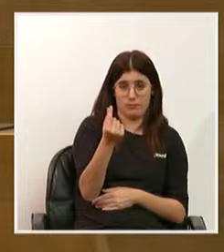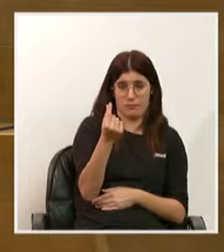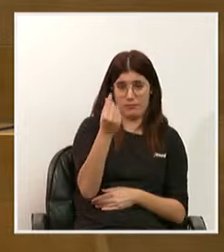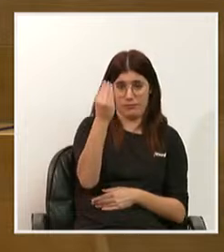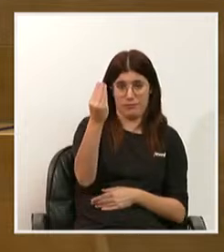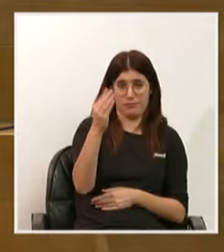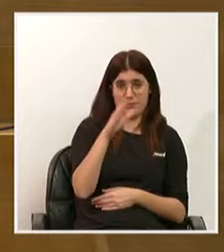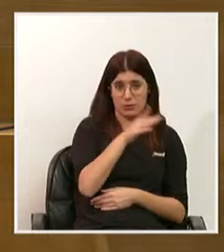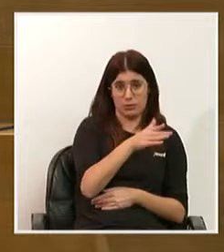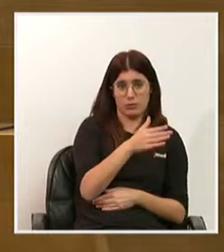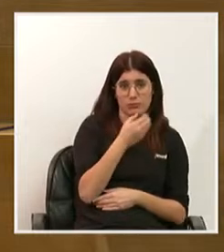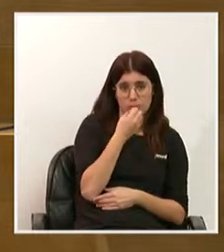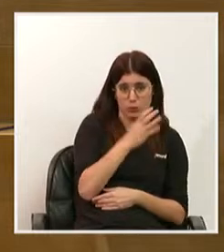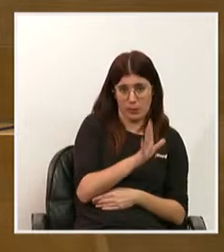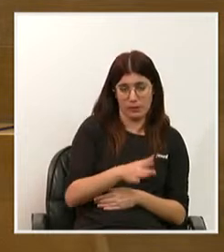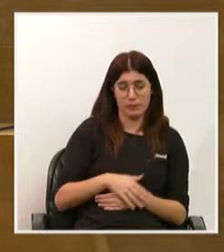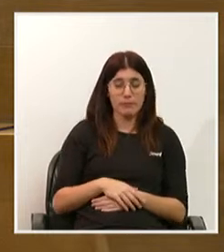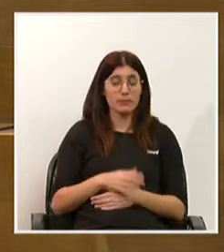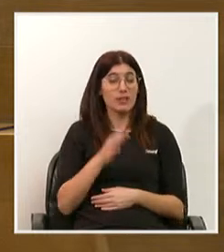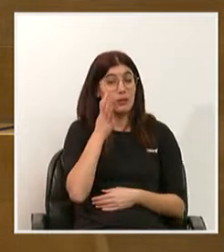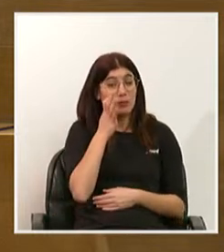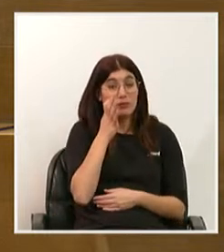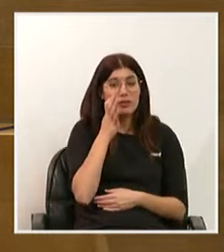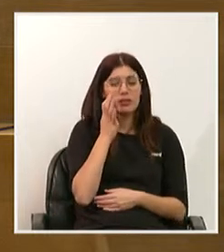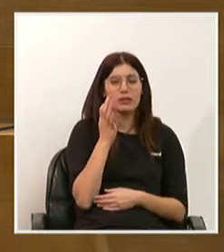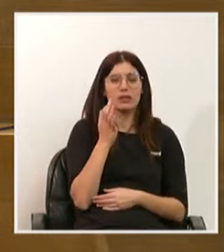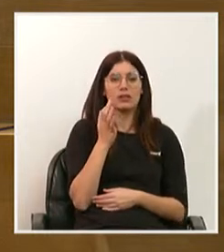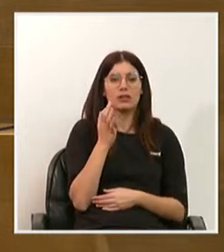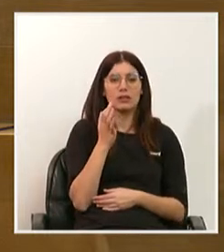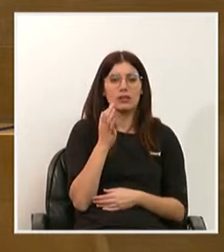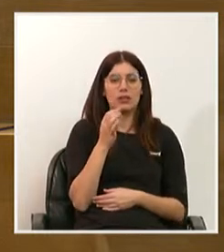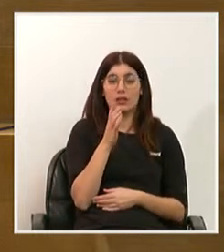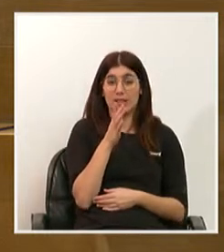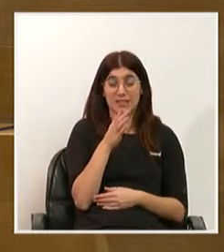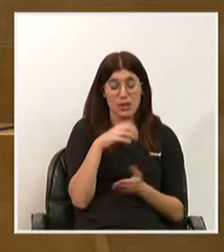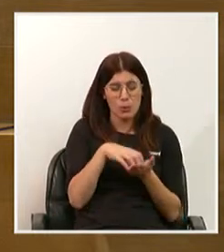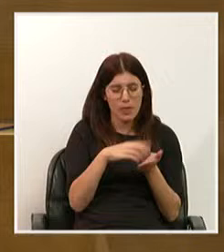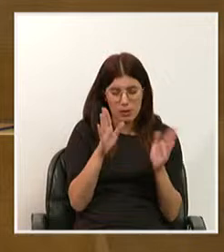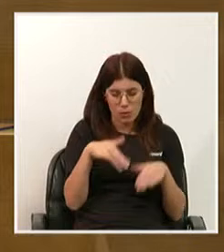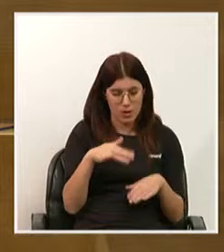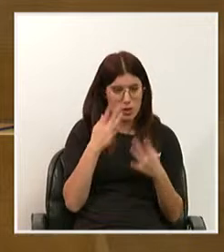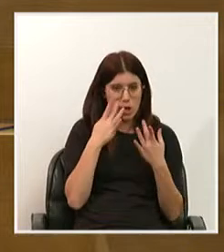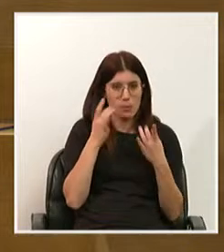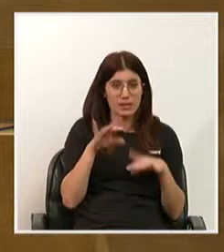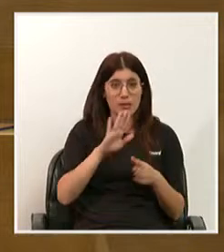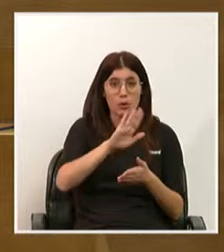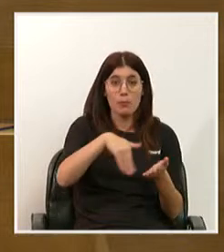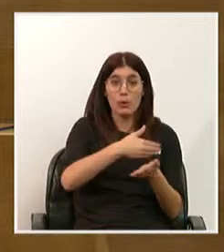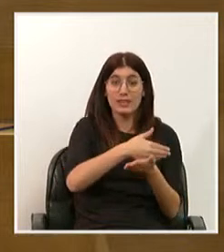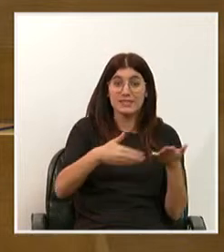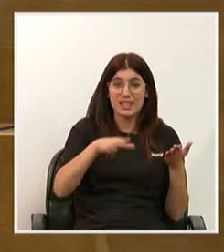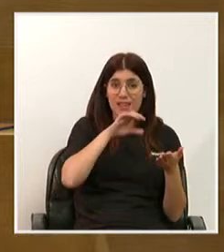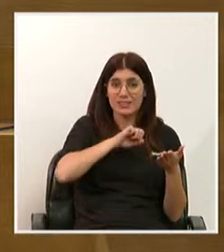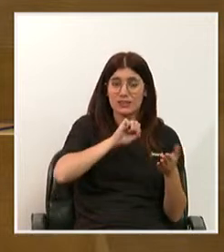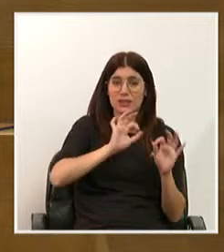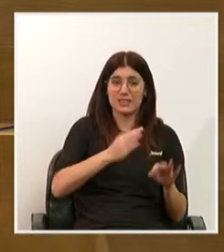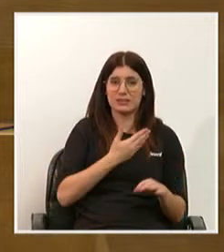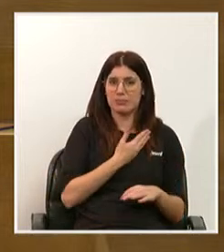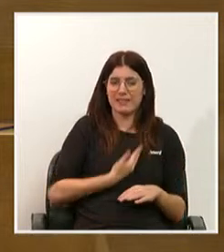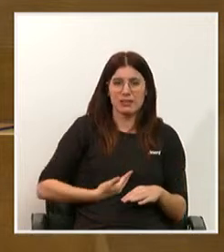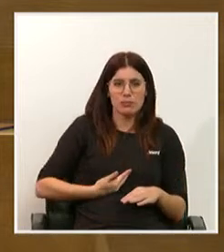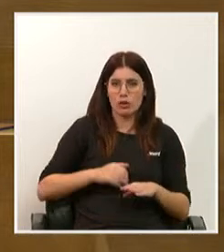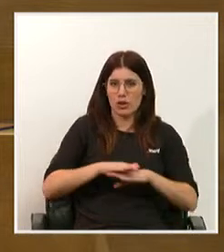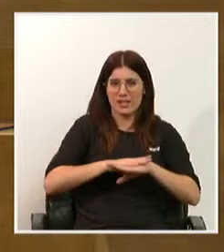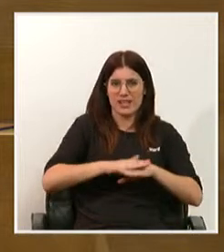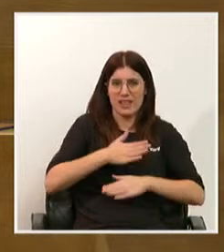yo pag clar que s pero es indiscutible obc laesa de es patrimoni esencial de la